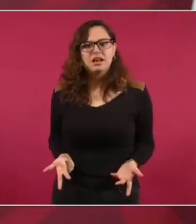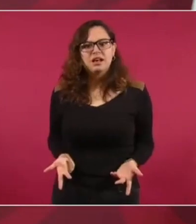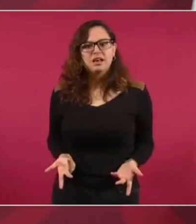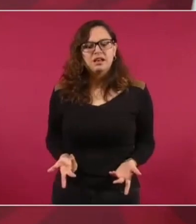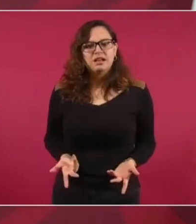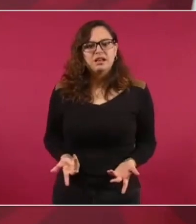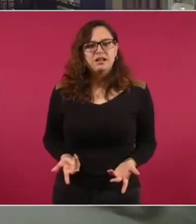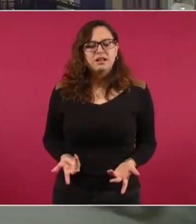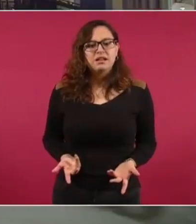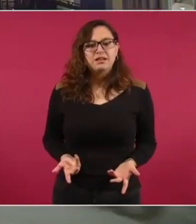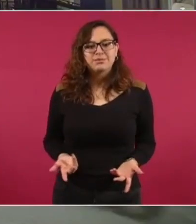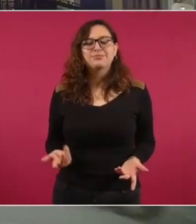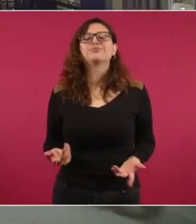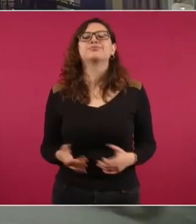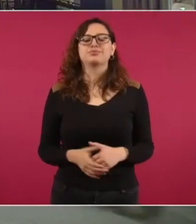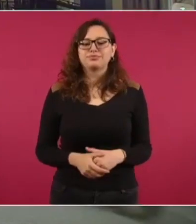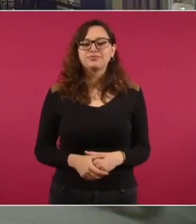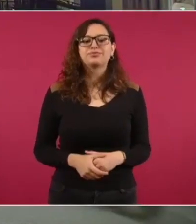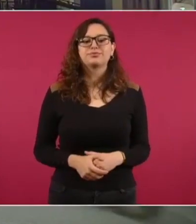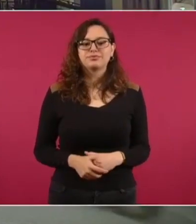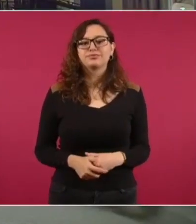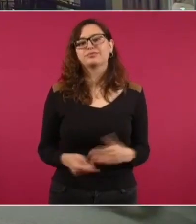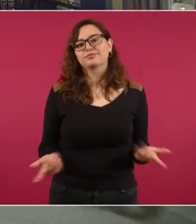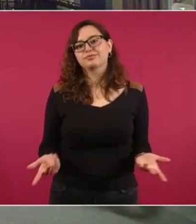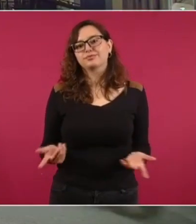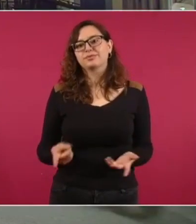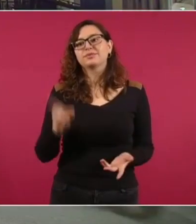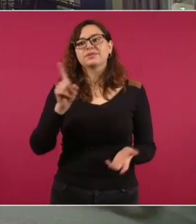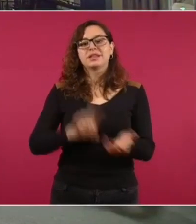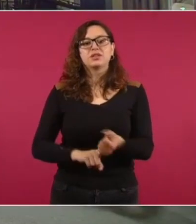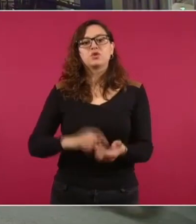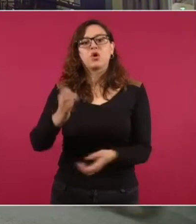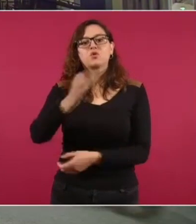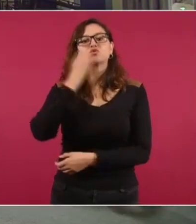Claro, estamos hablando de colegios